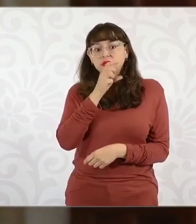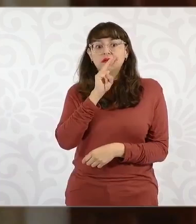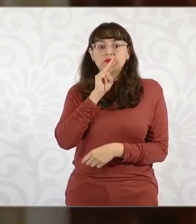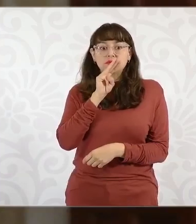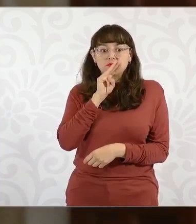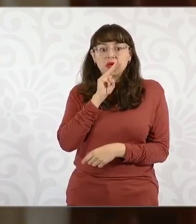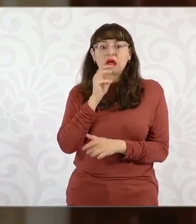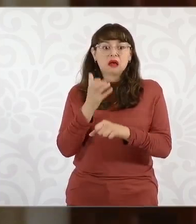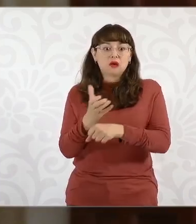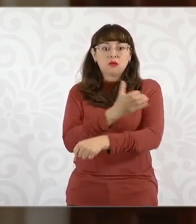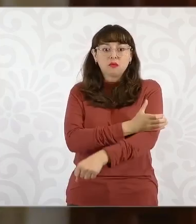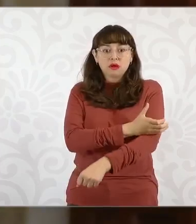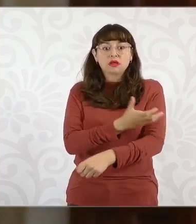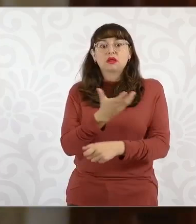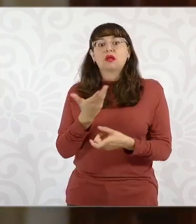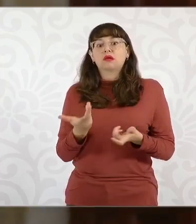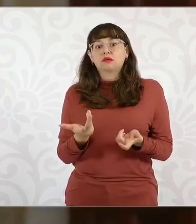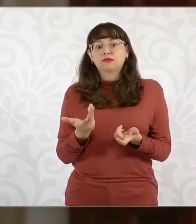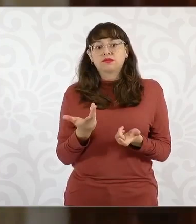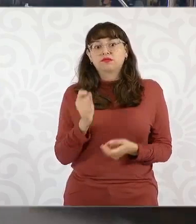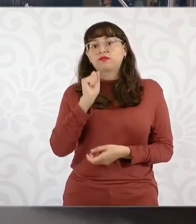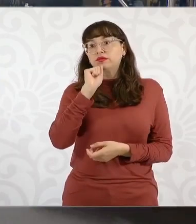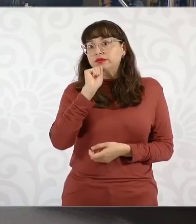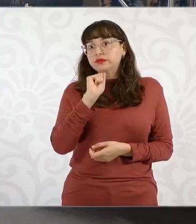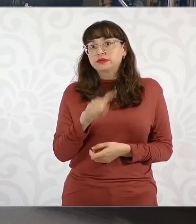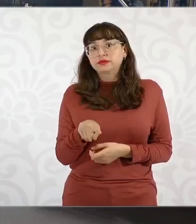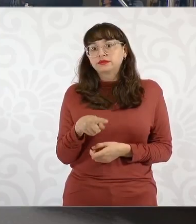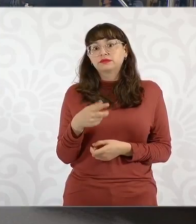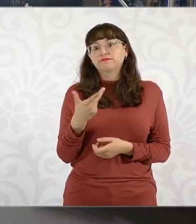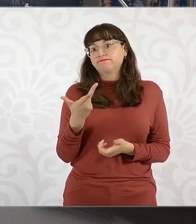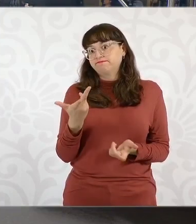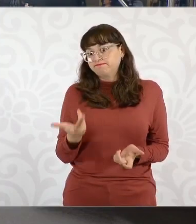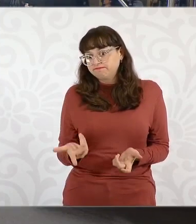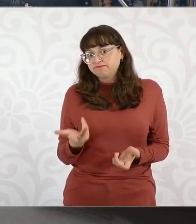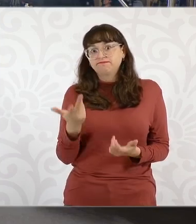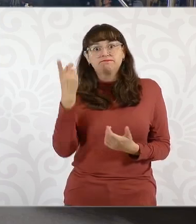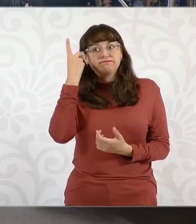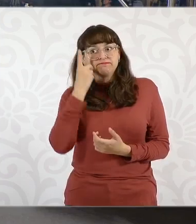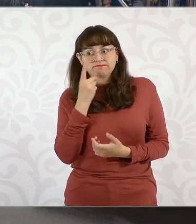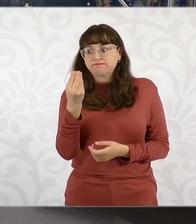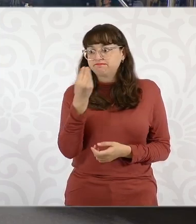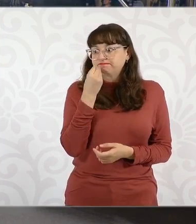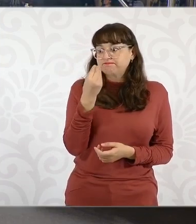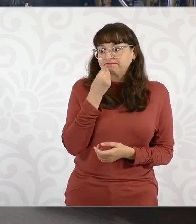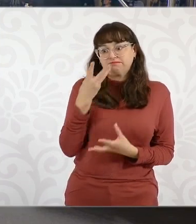mamá o ambos o tutores y también en muchos casos hospedaje y alimentación. Aquí también llama